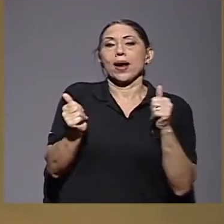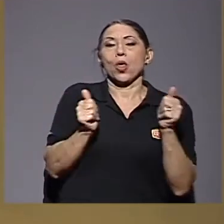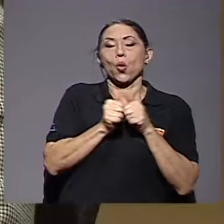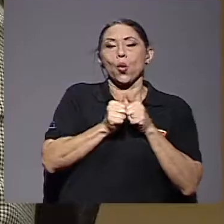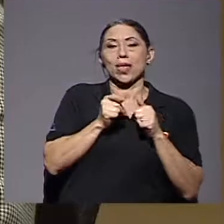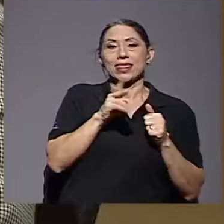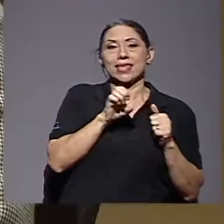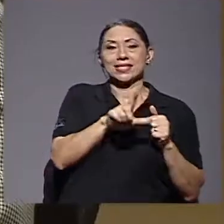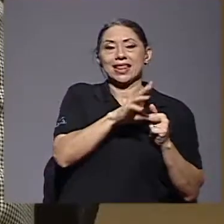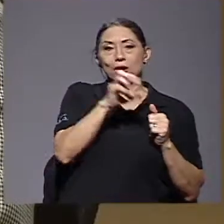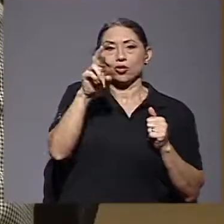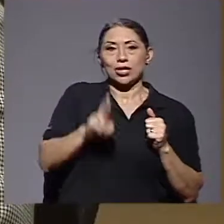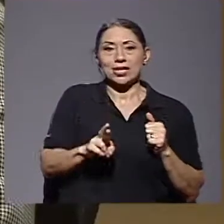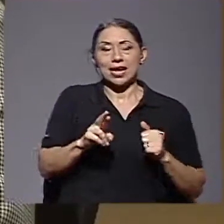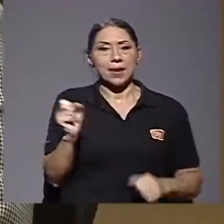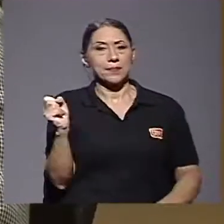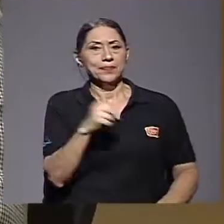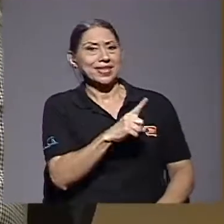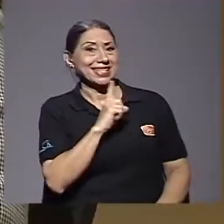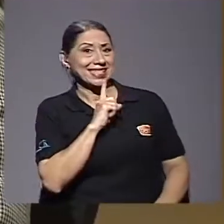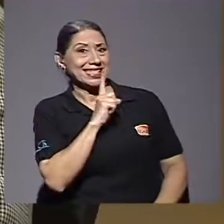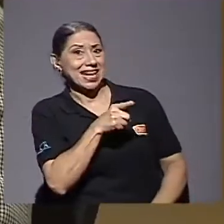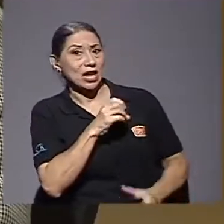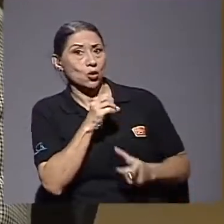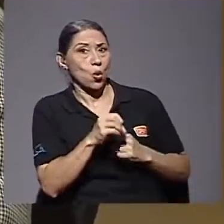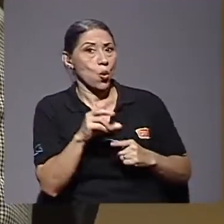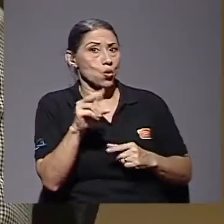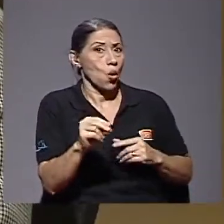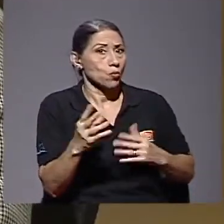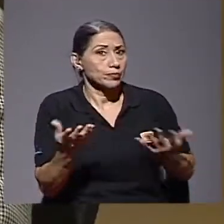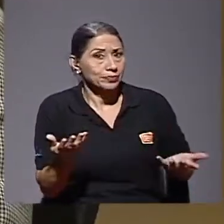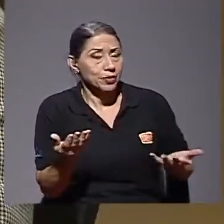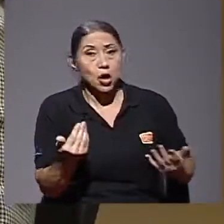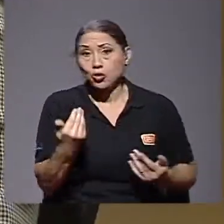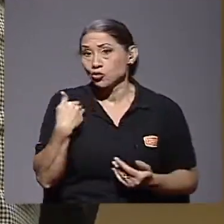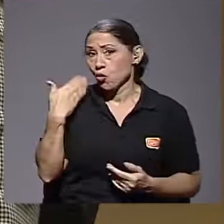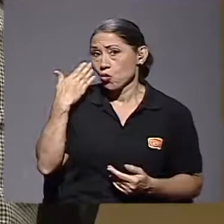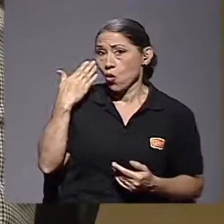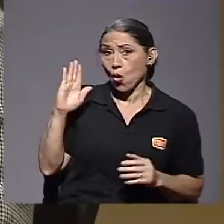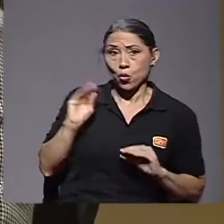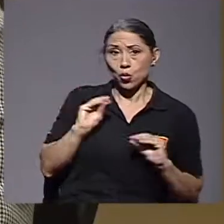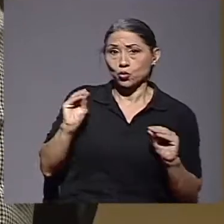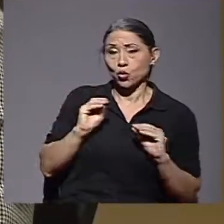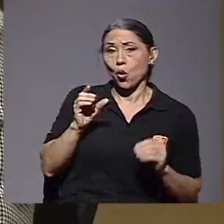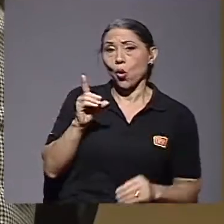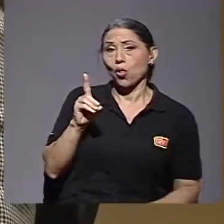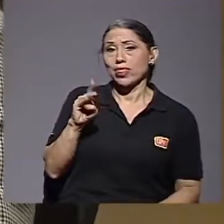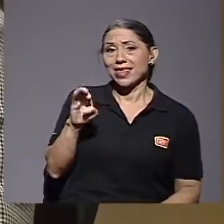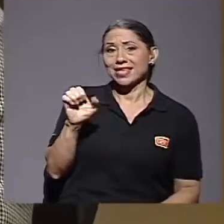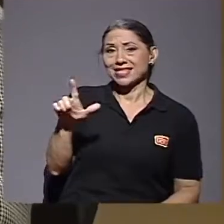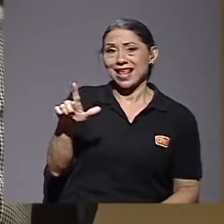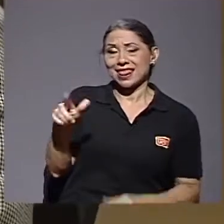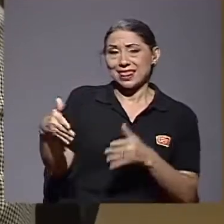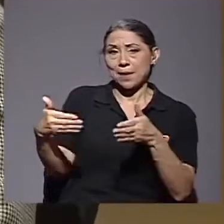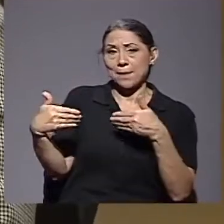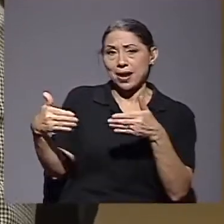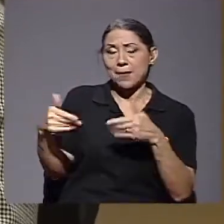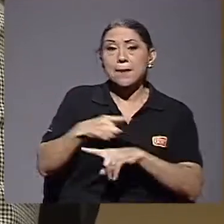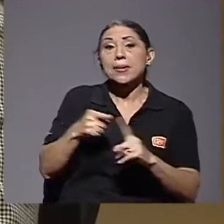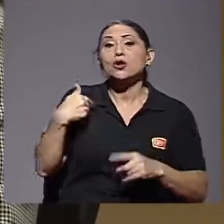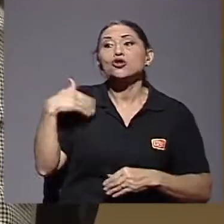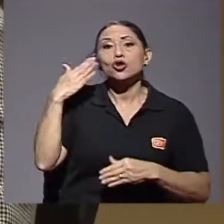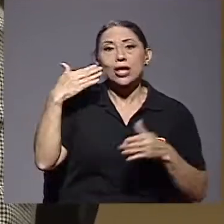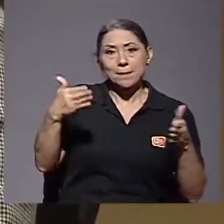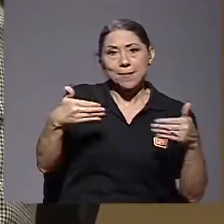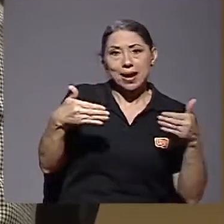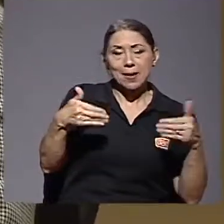no? Bueno, yo la verdad no conozco el diésel de Panamá, pero yo sé que tanto Panamá como